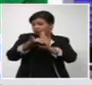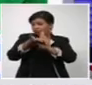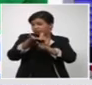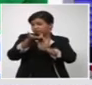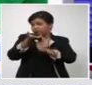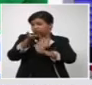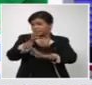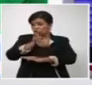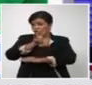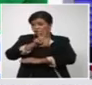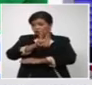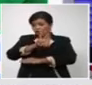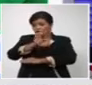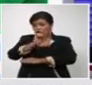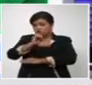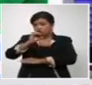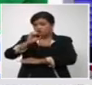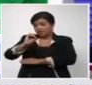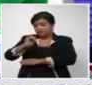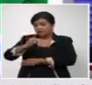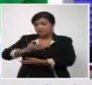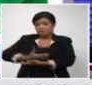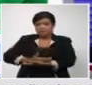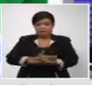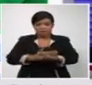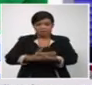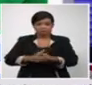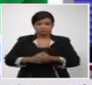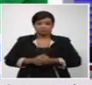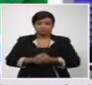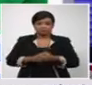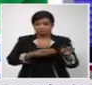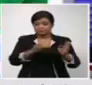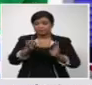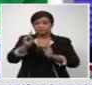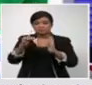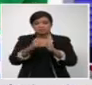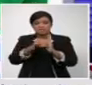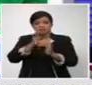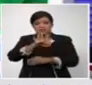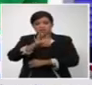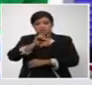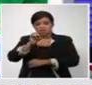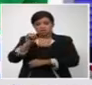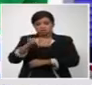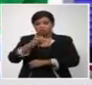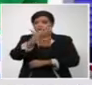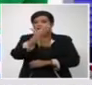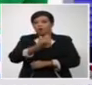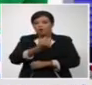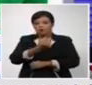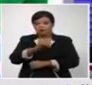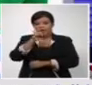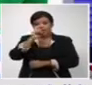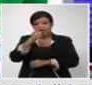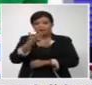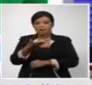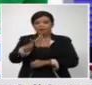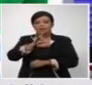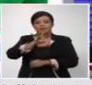cifra de 200 lactantes y 1.500 jóvenes de 15 a 18 años